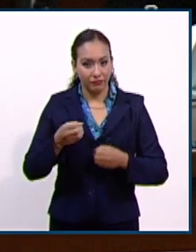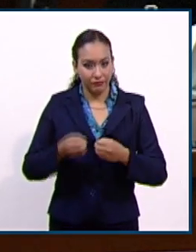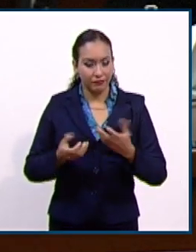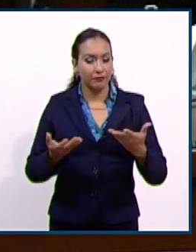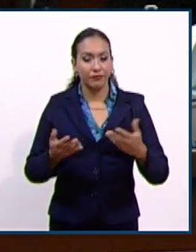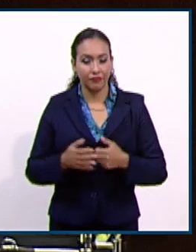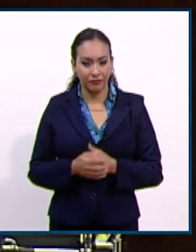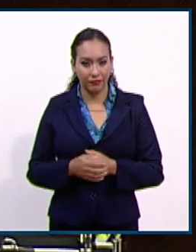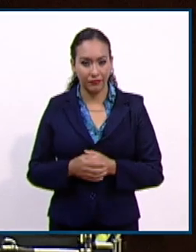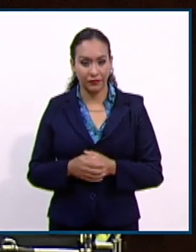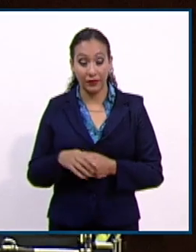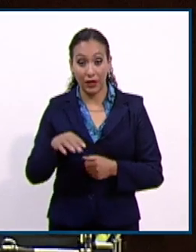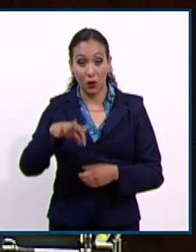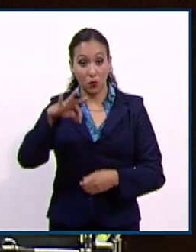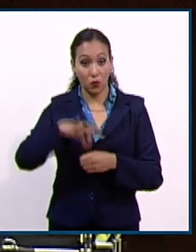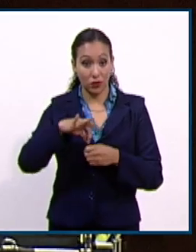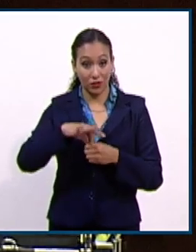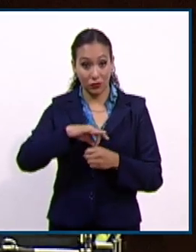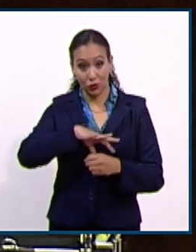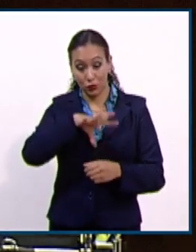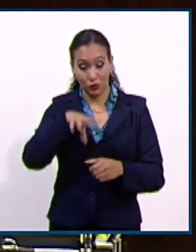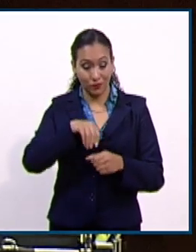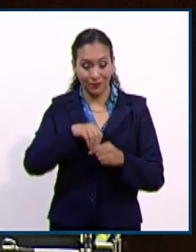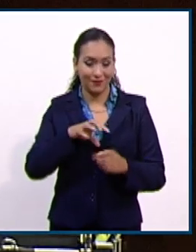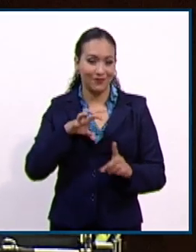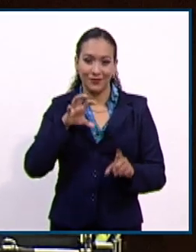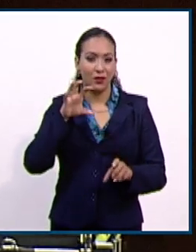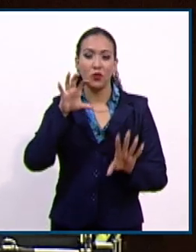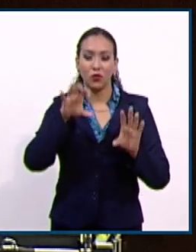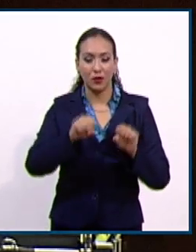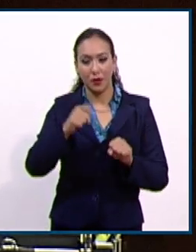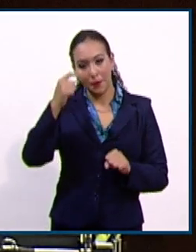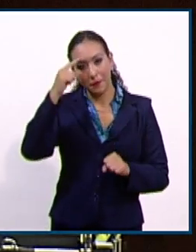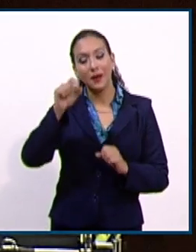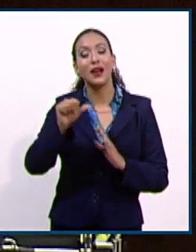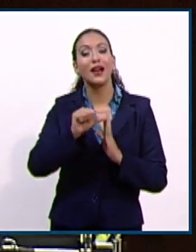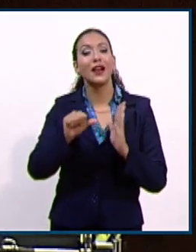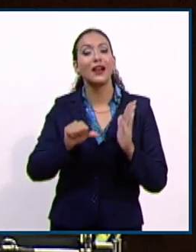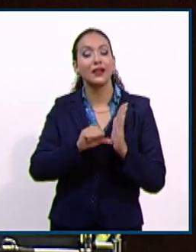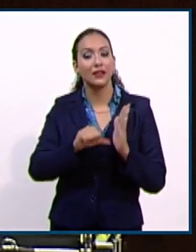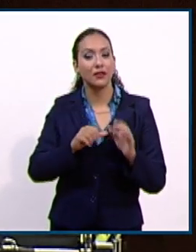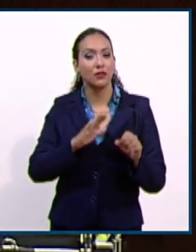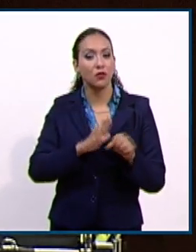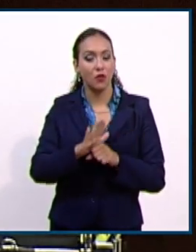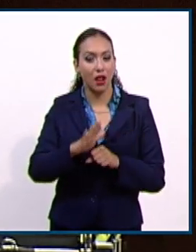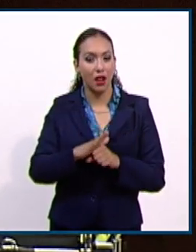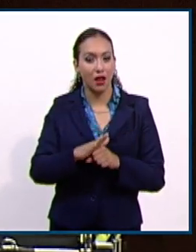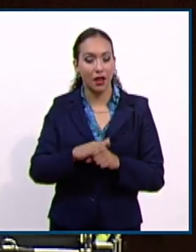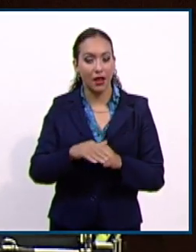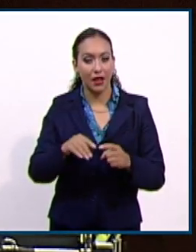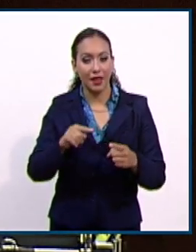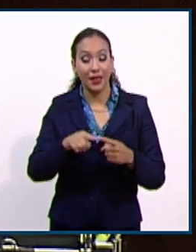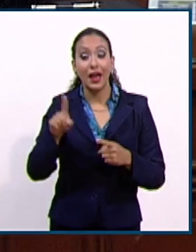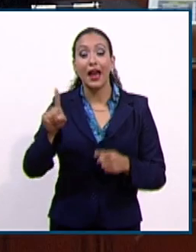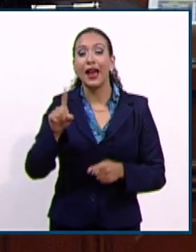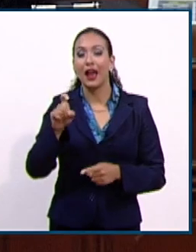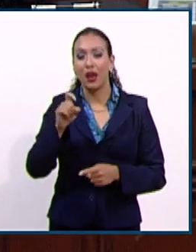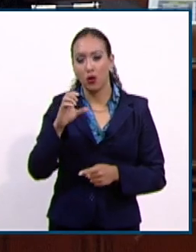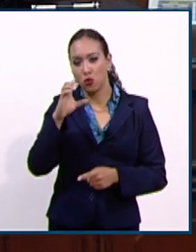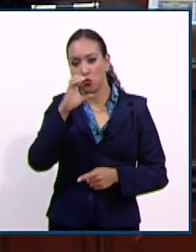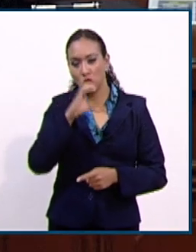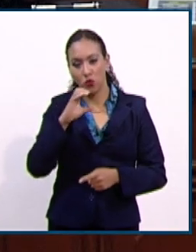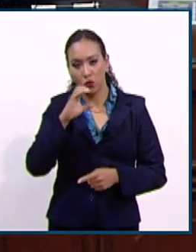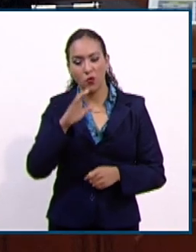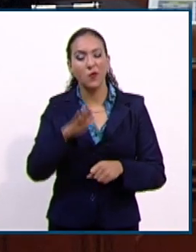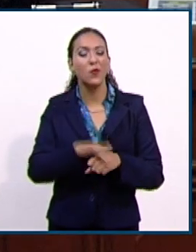no alcanzó la votación calificada para declarar la invalidez del artículo que tipifica el halconeo en Aguascalientes. Esto al